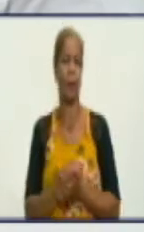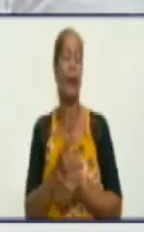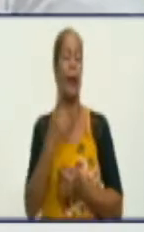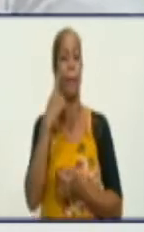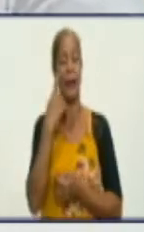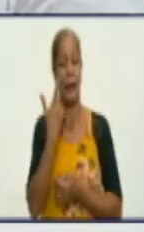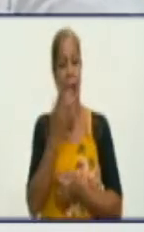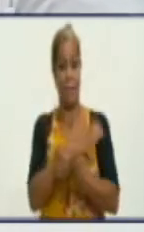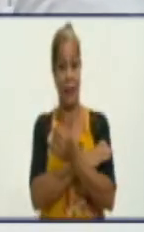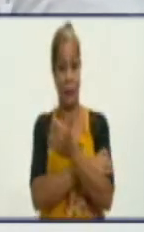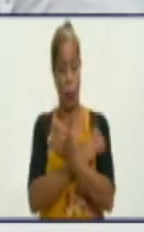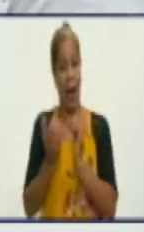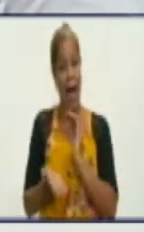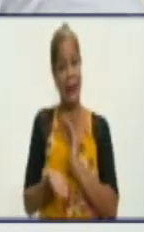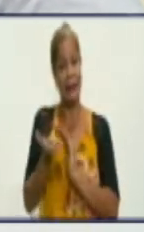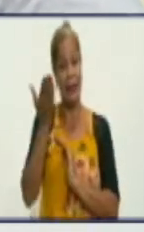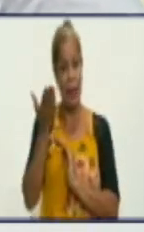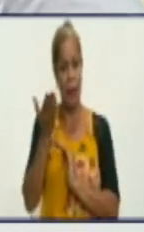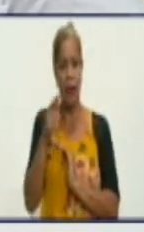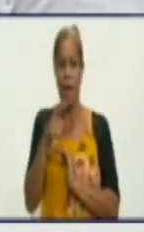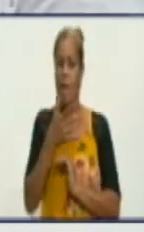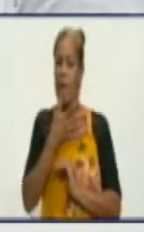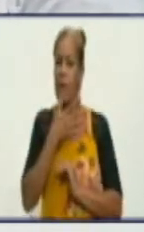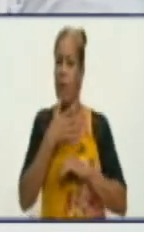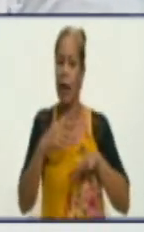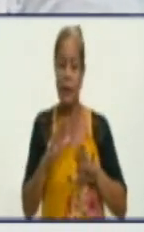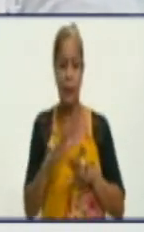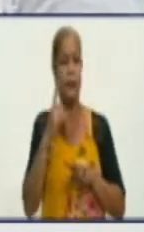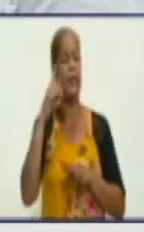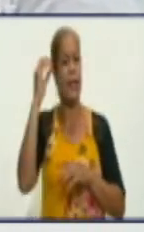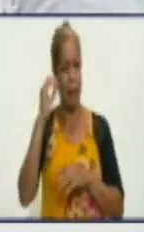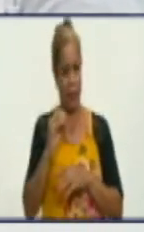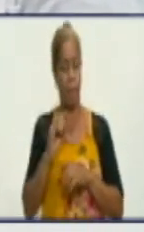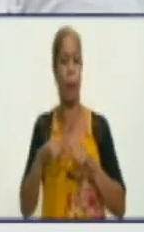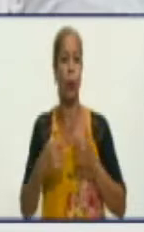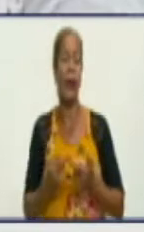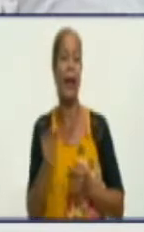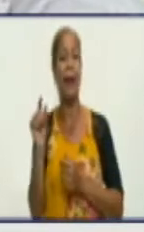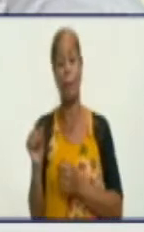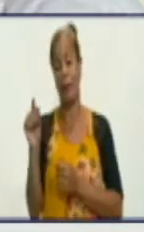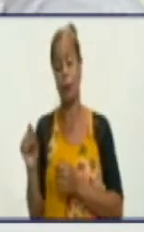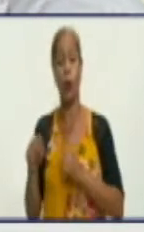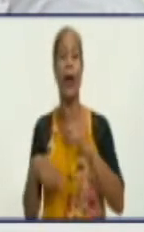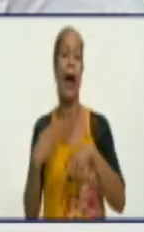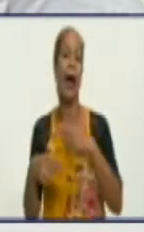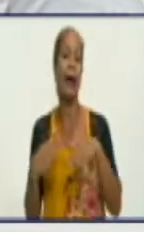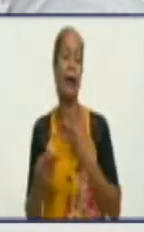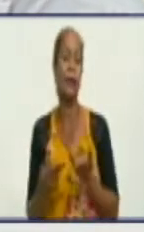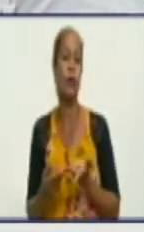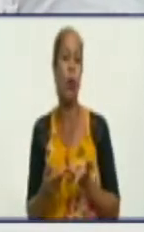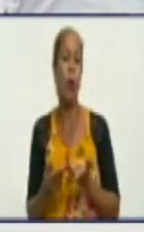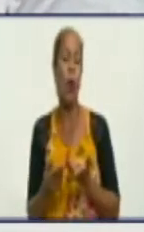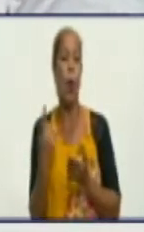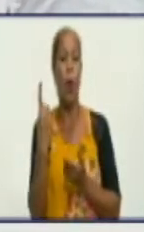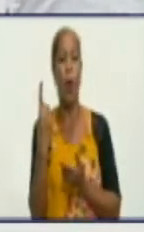una de las enfermedades que es más fácil diagnosticar en estos tiempos, porque ya las personas han hecho un poquito más de hábito, un poquito más de